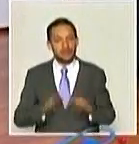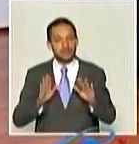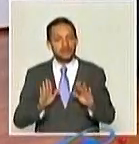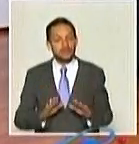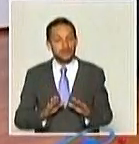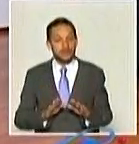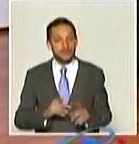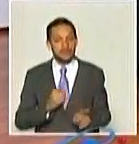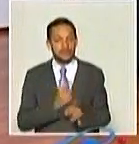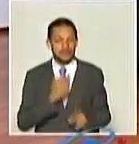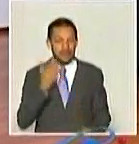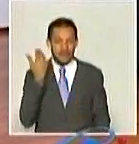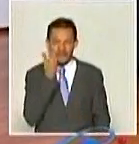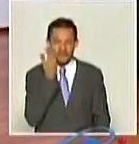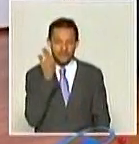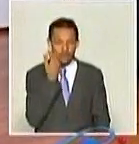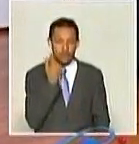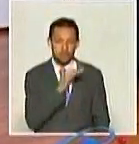toda enfermedad